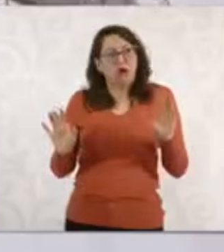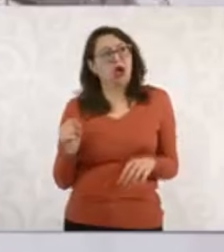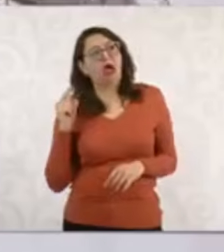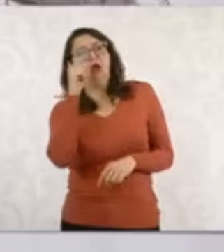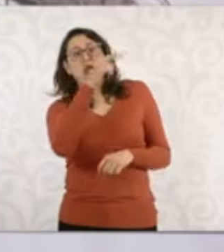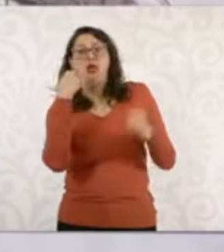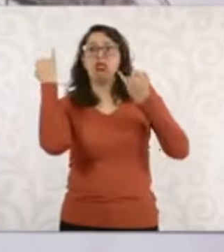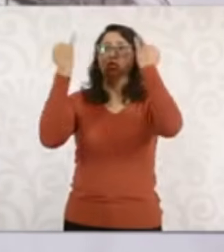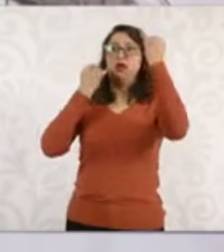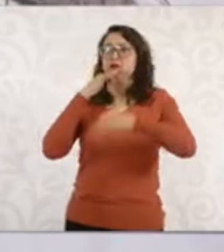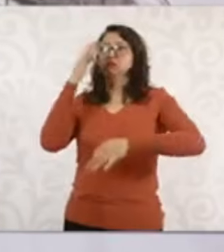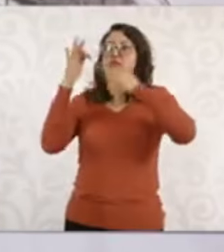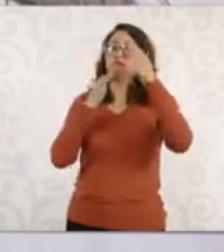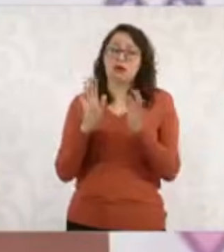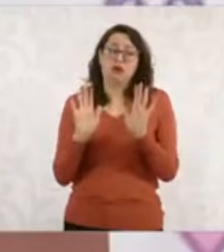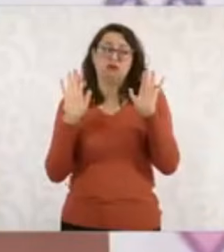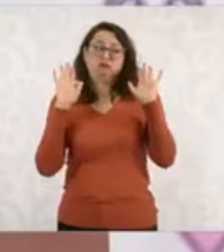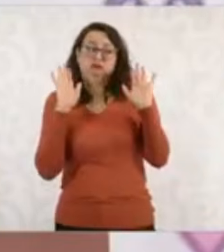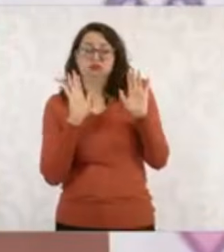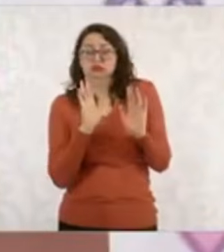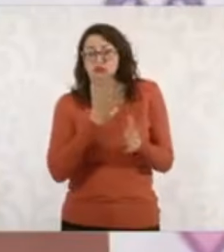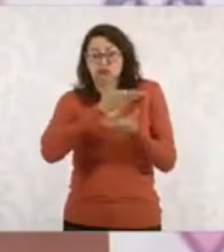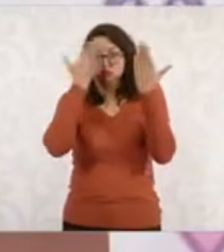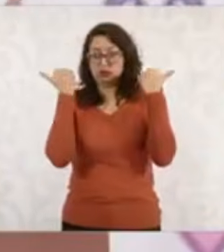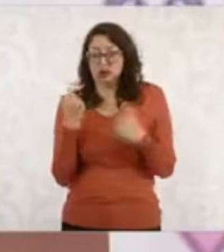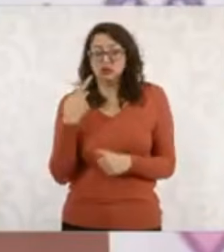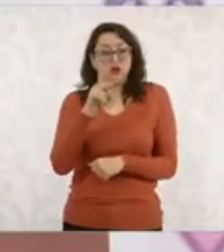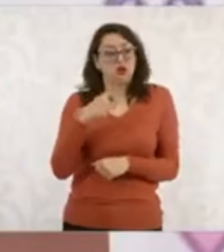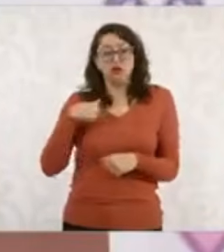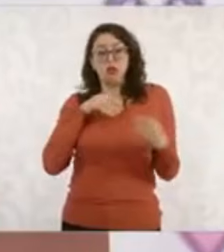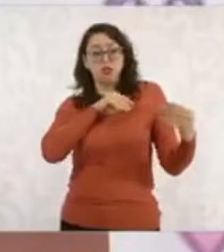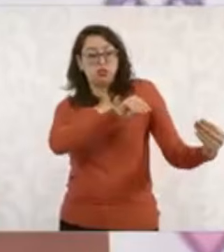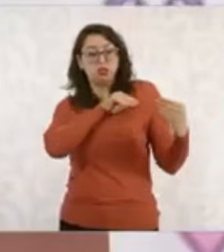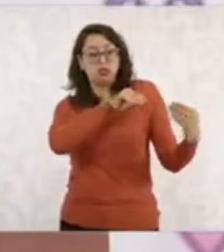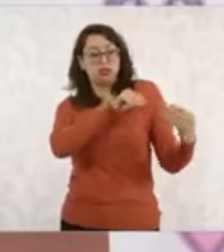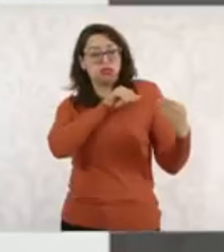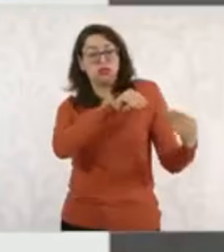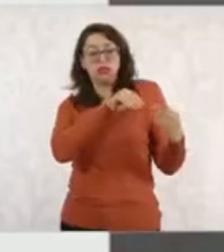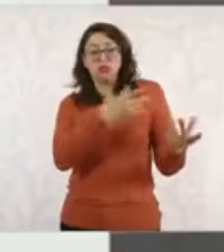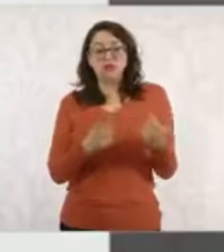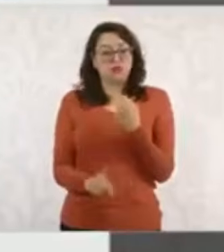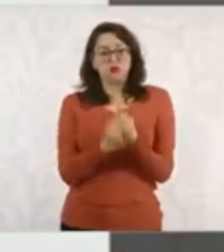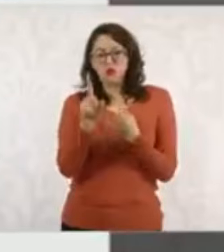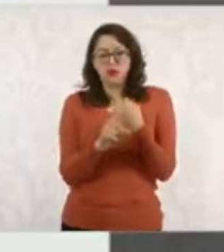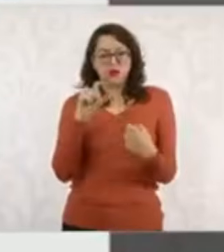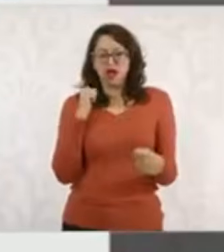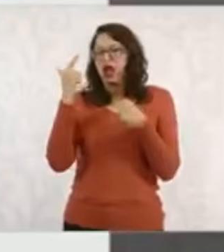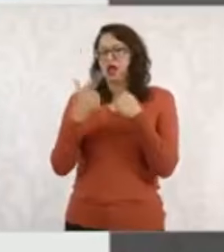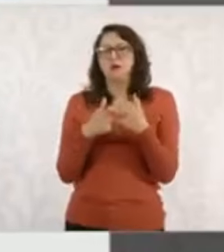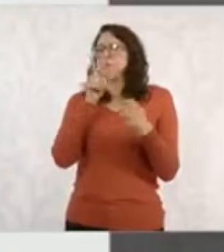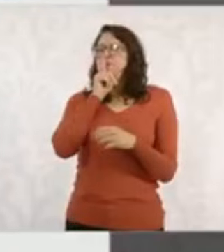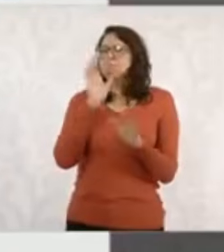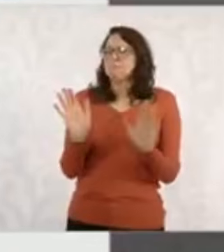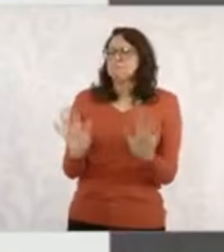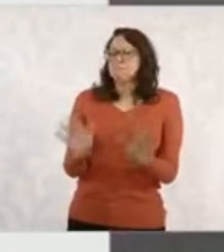pues es algo que ellos tienen que comentar. Y tampoco queremos entrar en un asunto de que esto se convierta en una